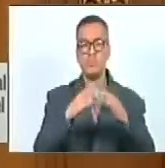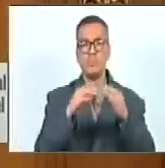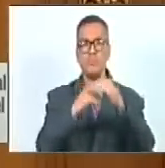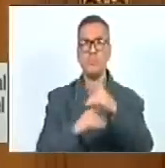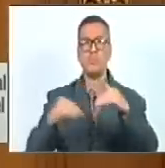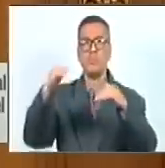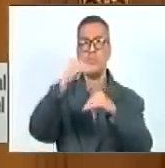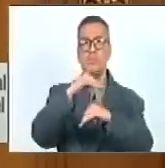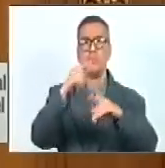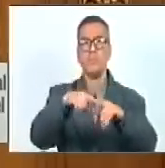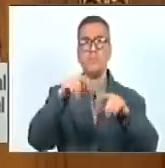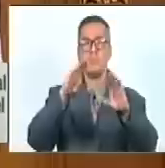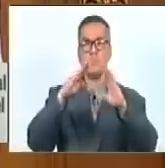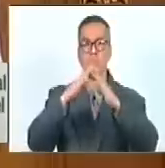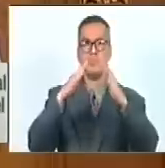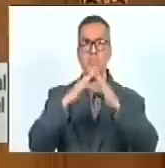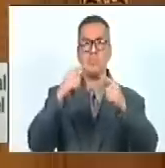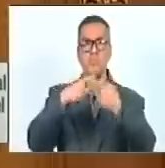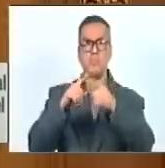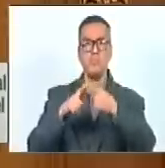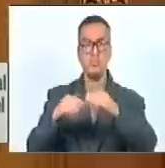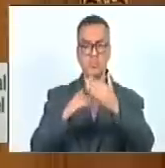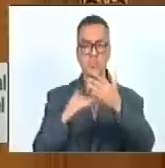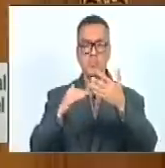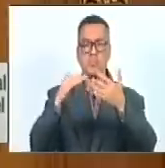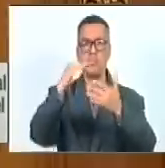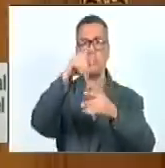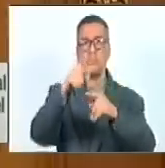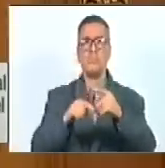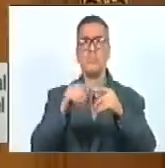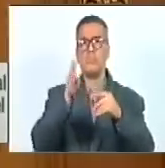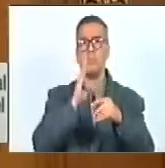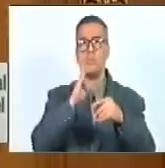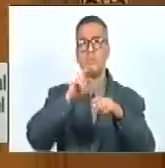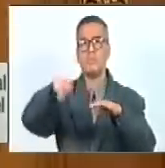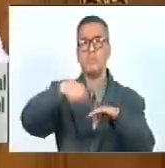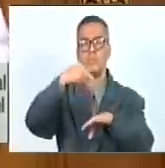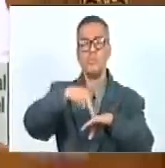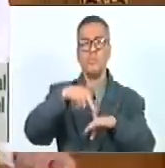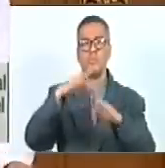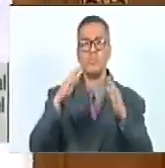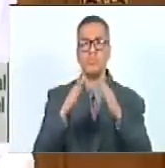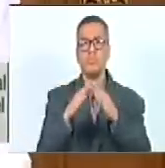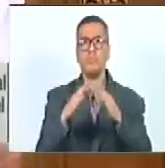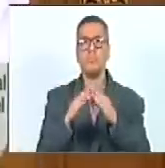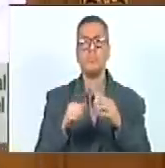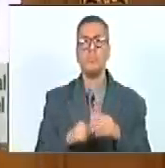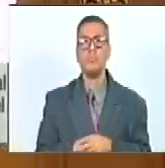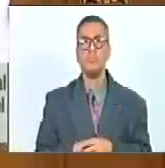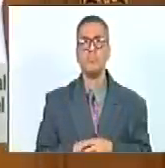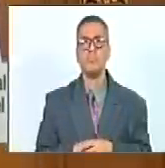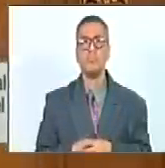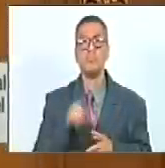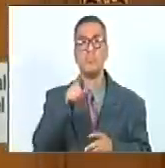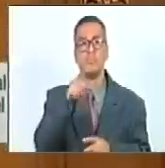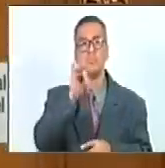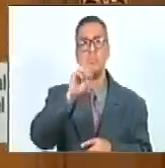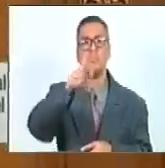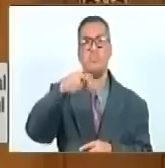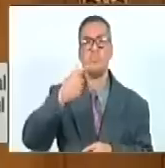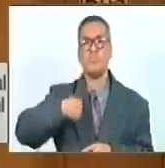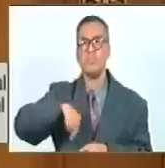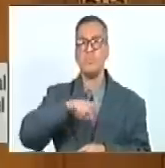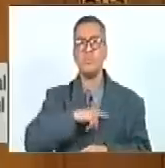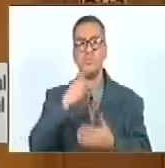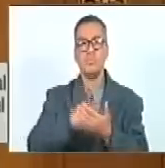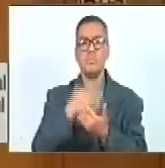superior de la vivienda y sus distintas instancias como el Banco Nacional de la Vivienda. De la misma forma, nos hemos